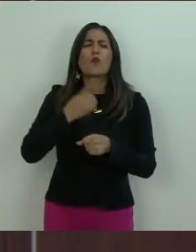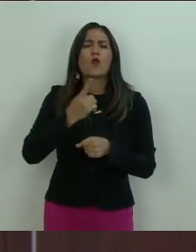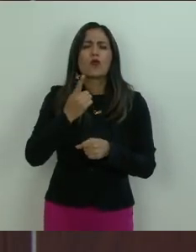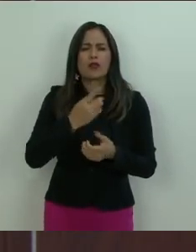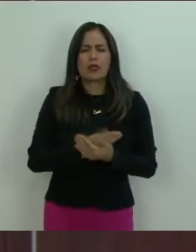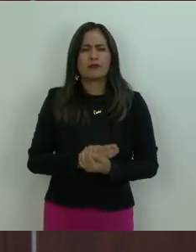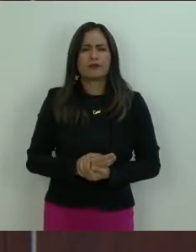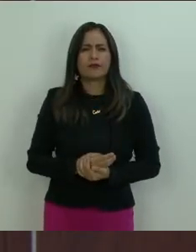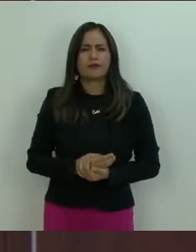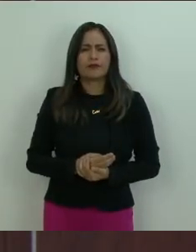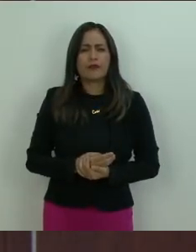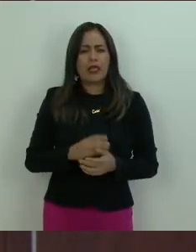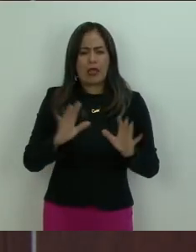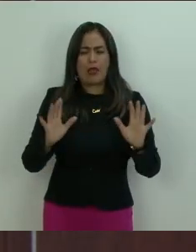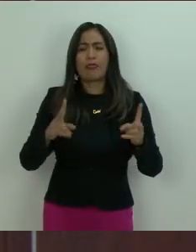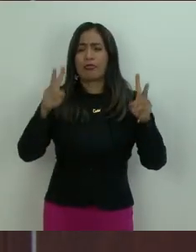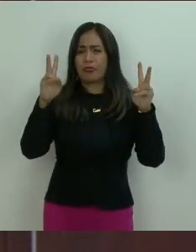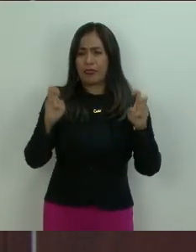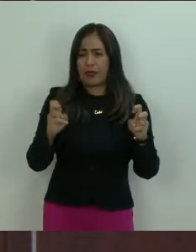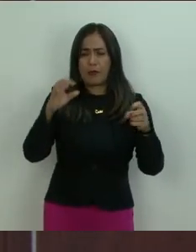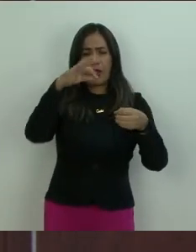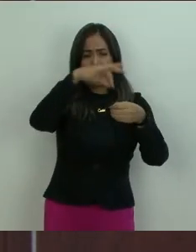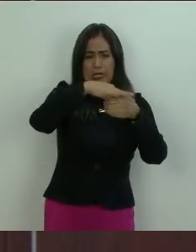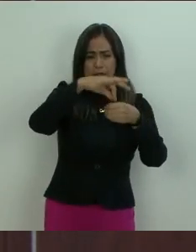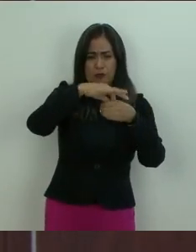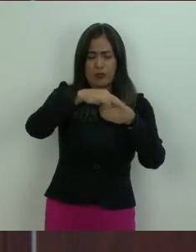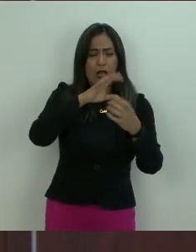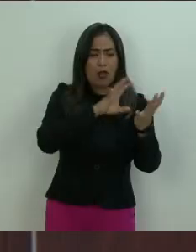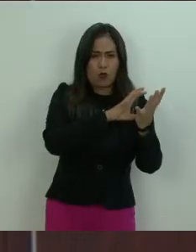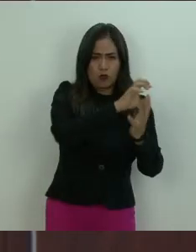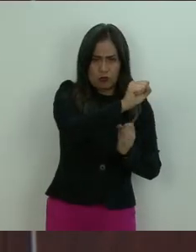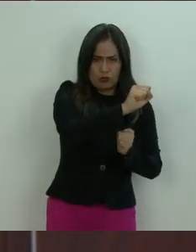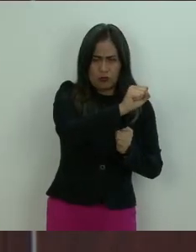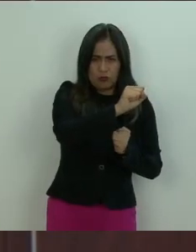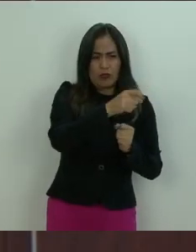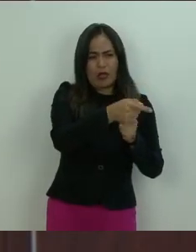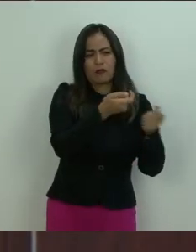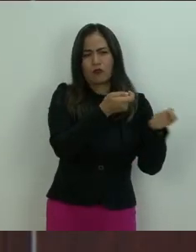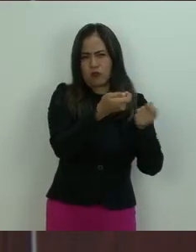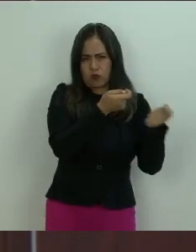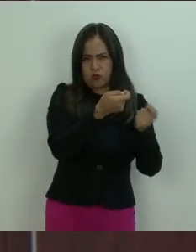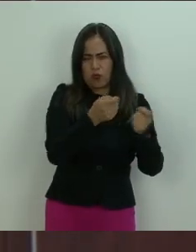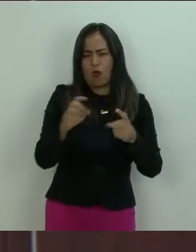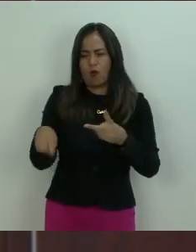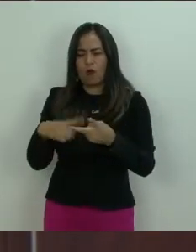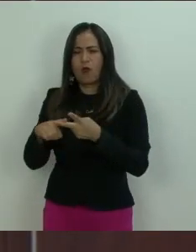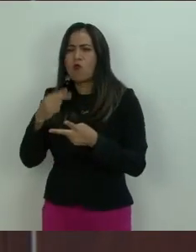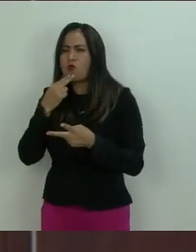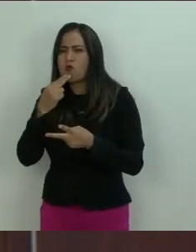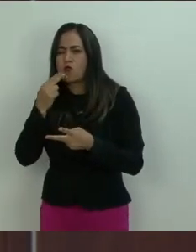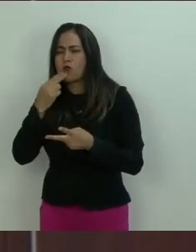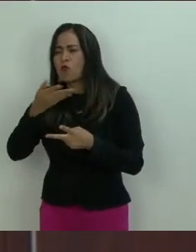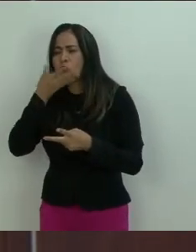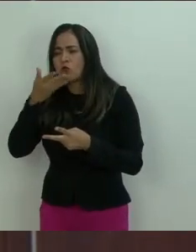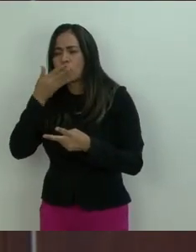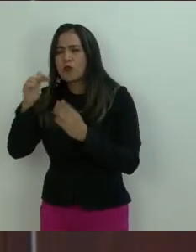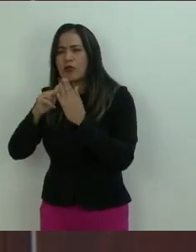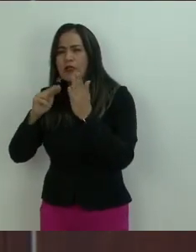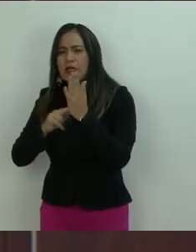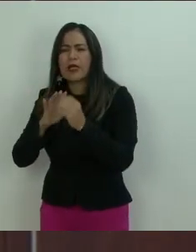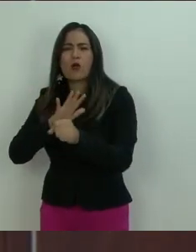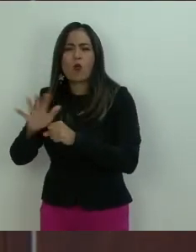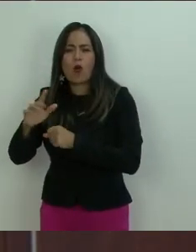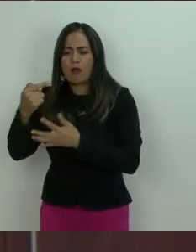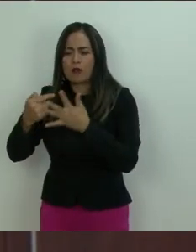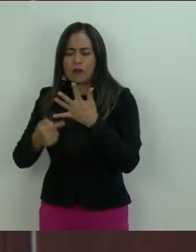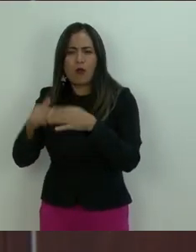separaron en el ámbito electoral sistema constitucional, quiénes se van a regir por usos y costumbres, con qué reglas, y nos vamos